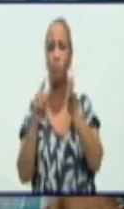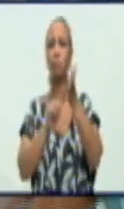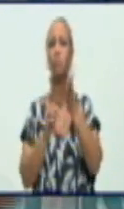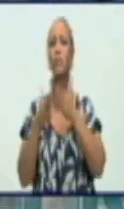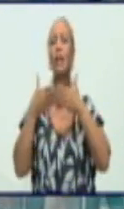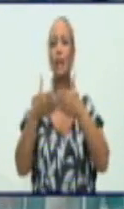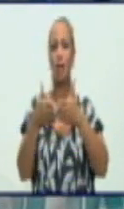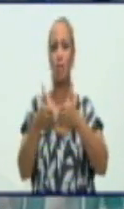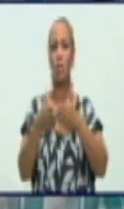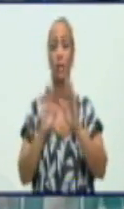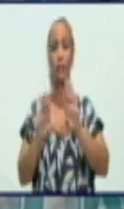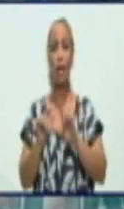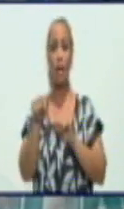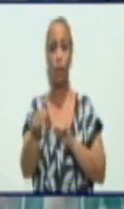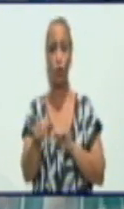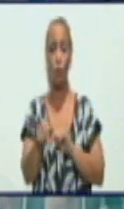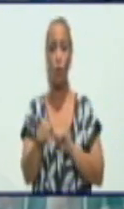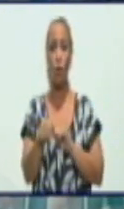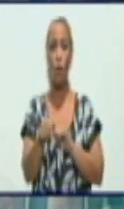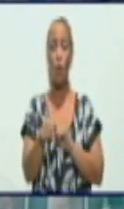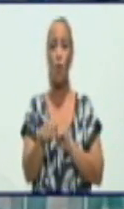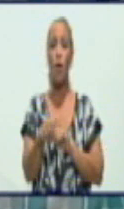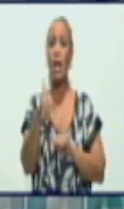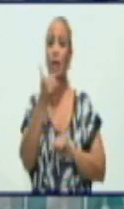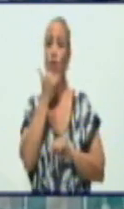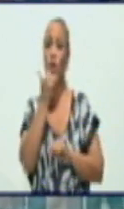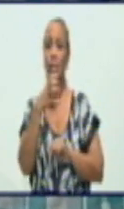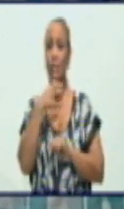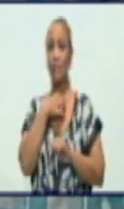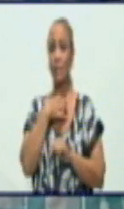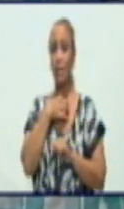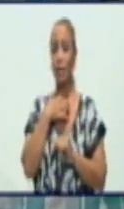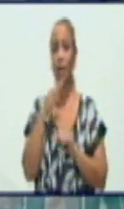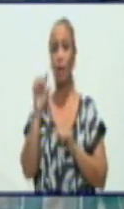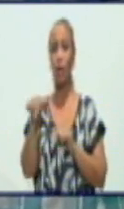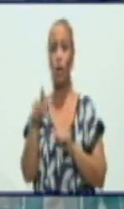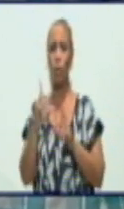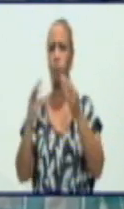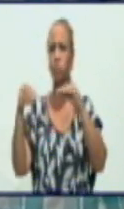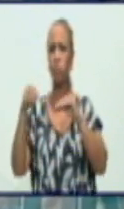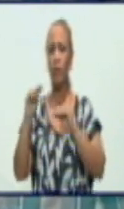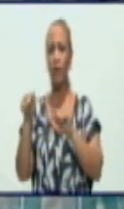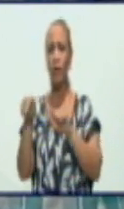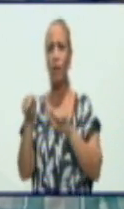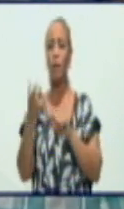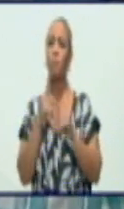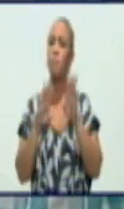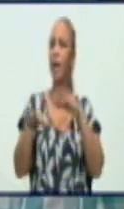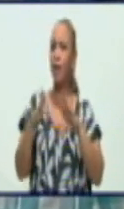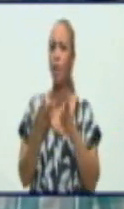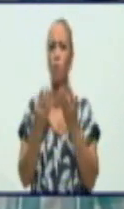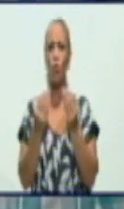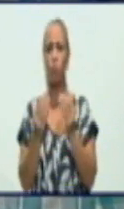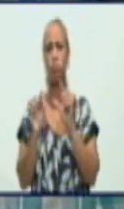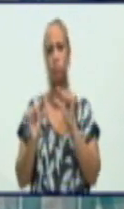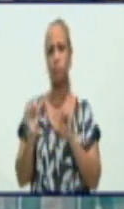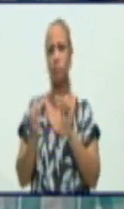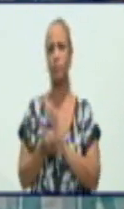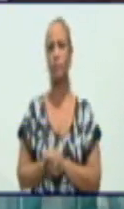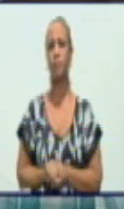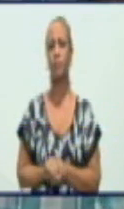momento el error que tienen los modelos son por decir varía muy poco los grandes modelos